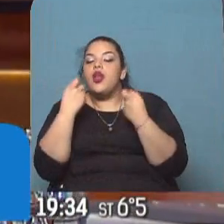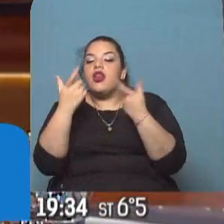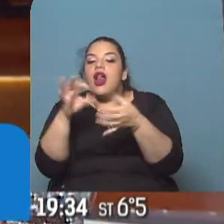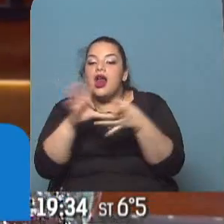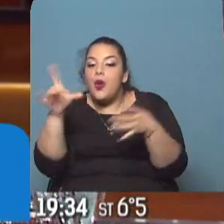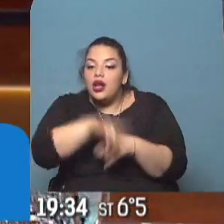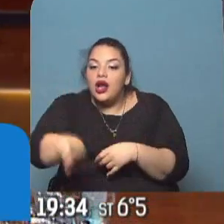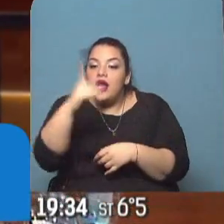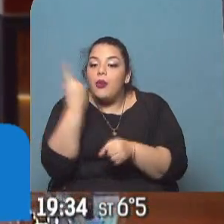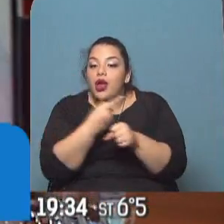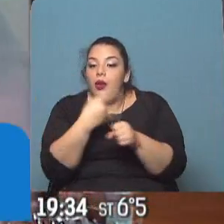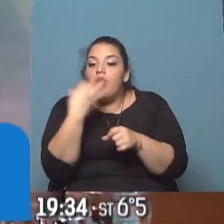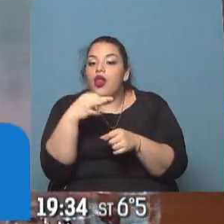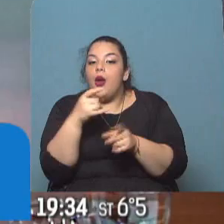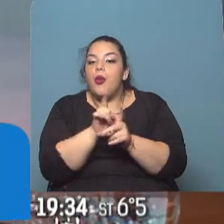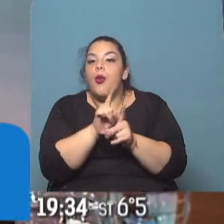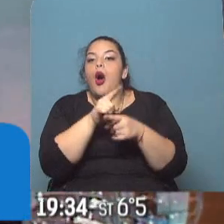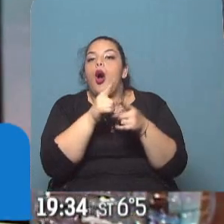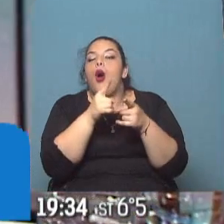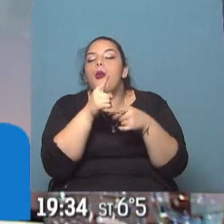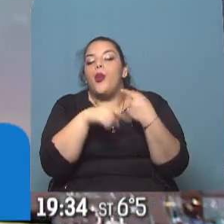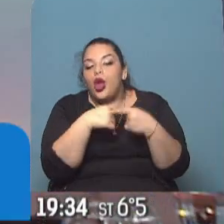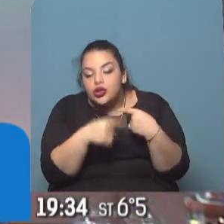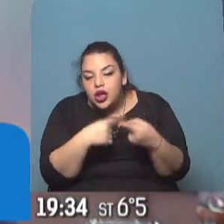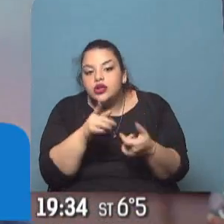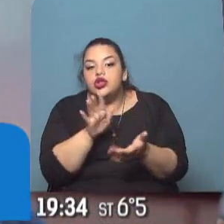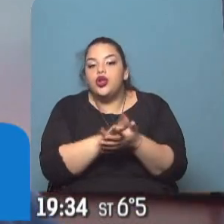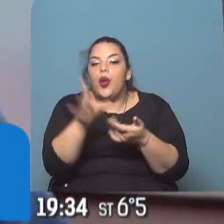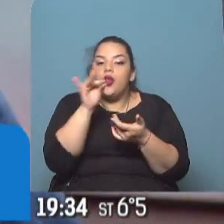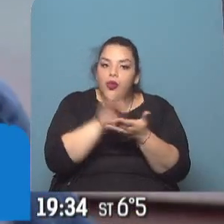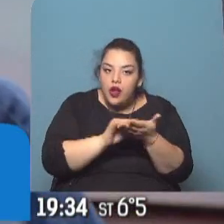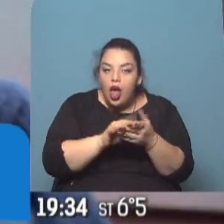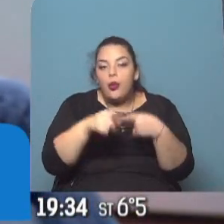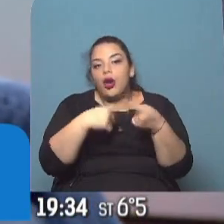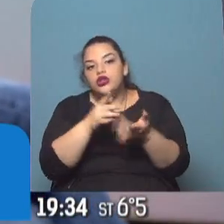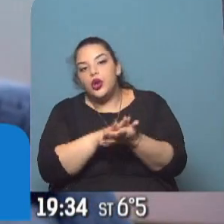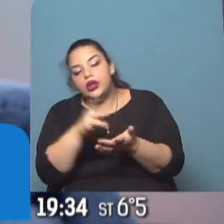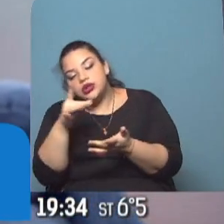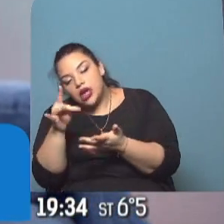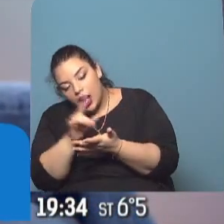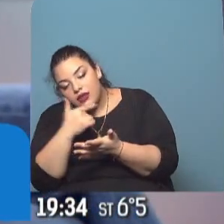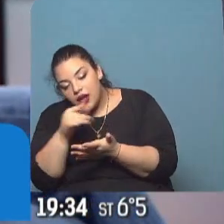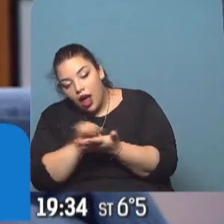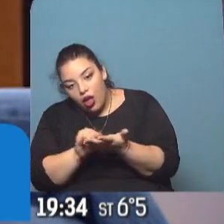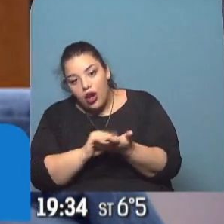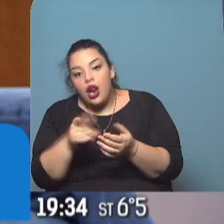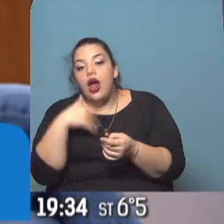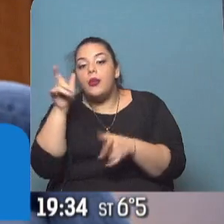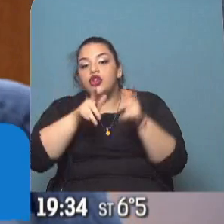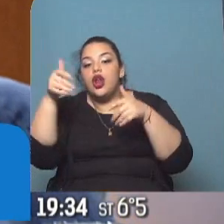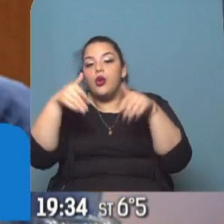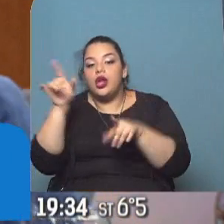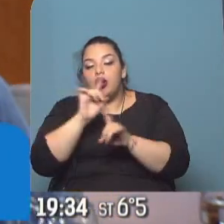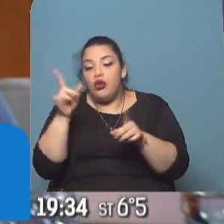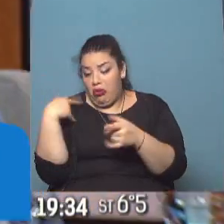las políticas, son los procesos. Entonces, tenemos que ir para adelante con eso, con una cabeza y con comprensión. Los que votaron no son